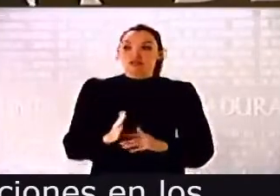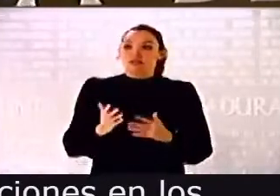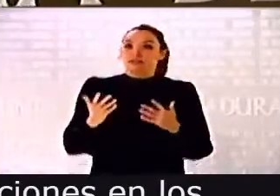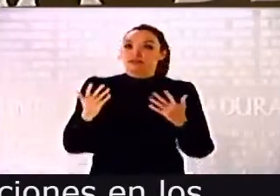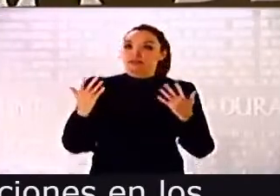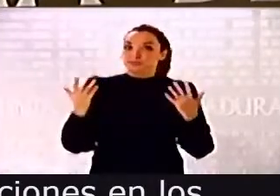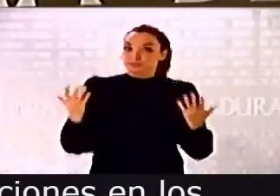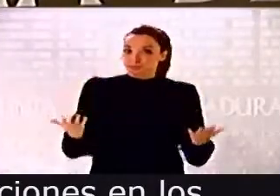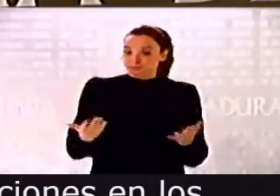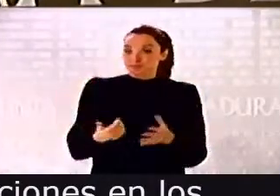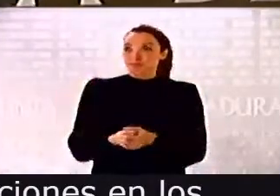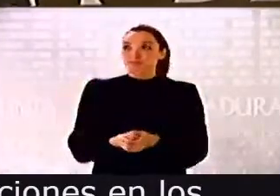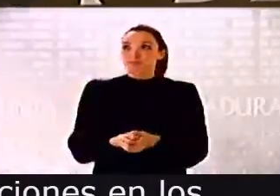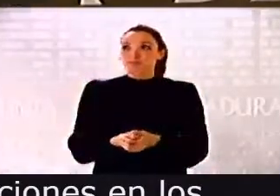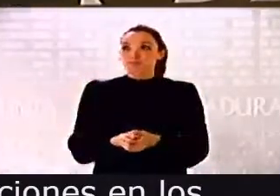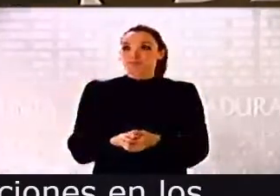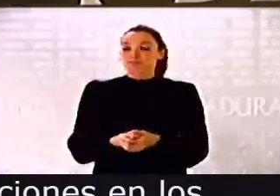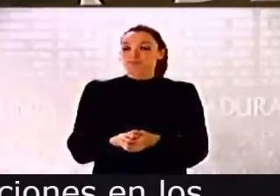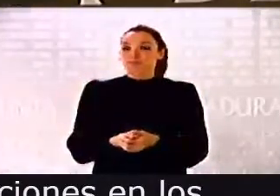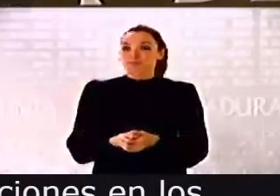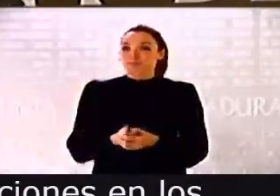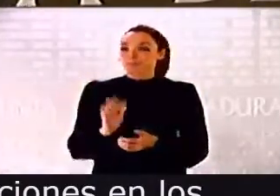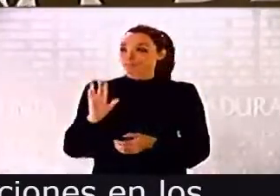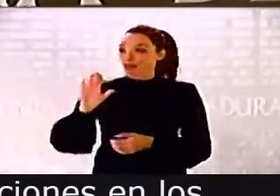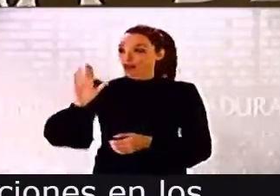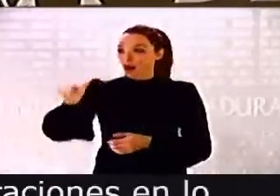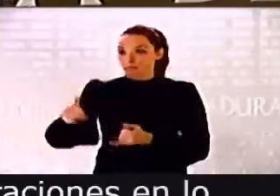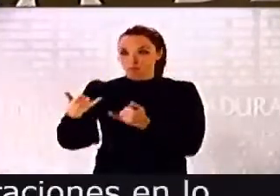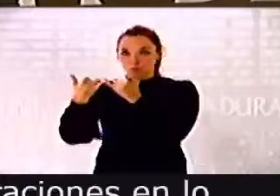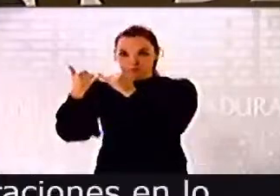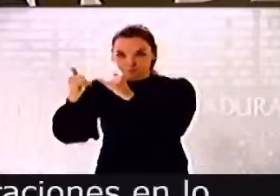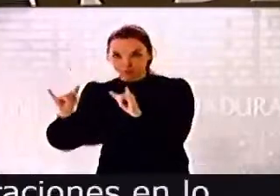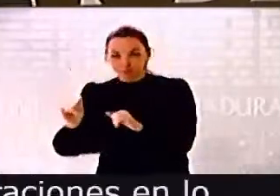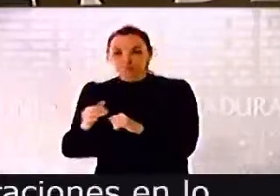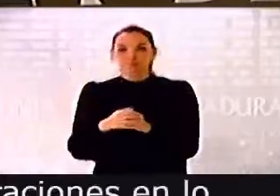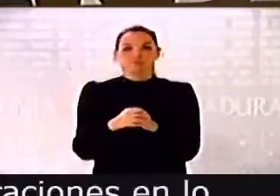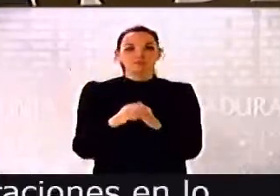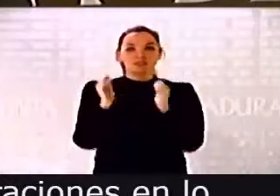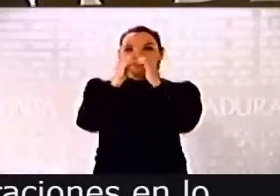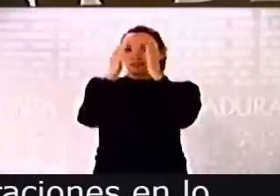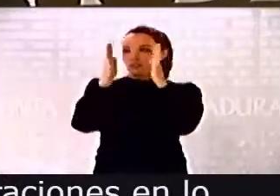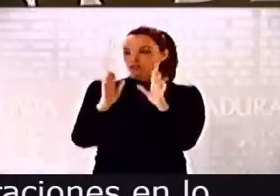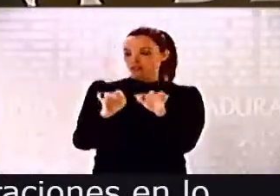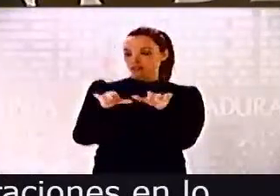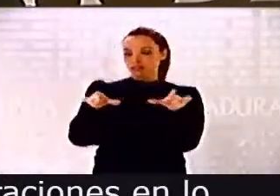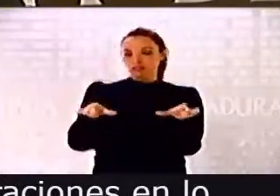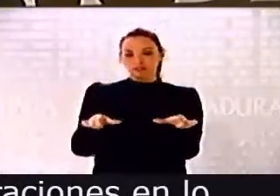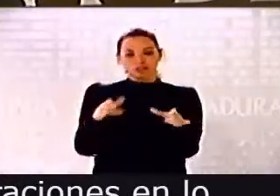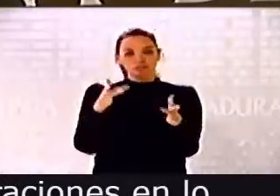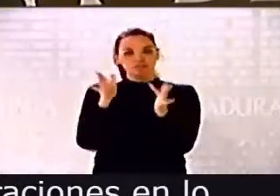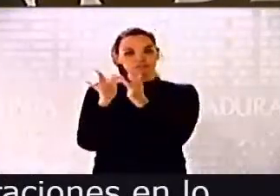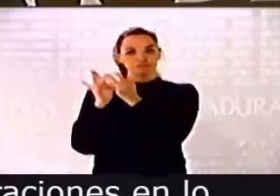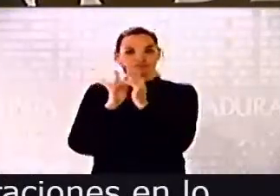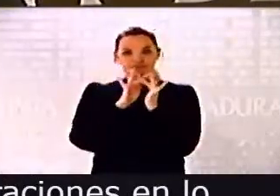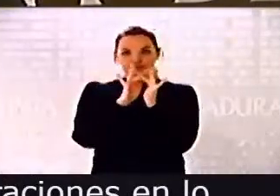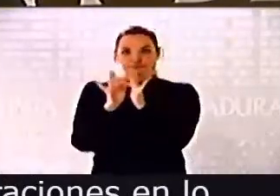en los campos, en las naves, en ese ocio no controlado,